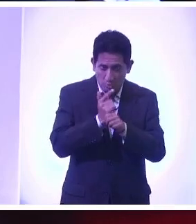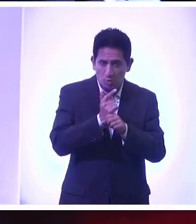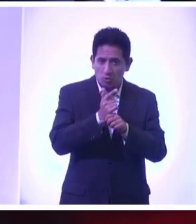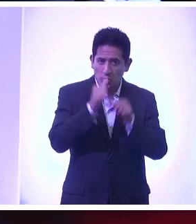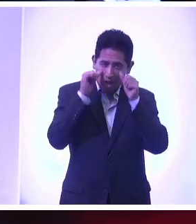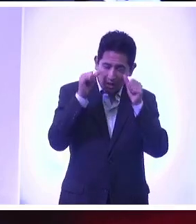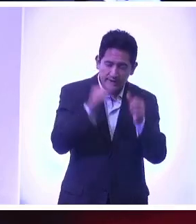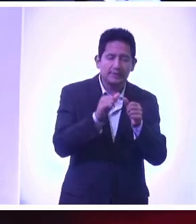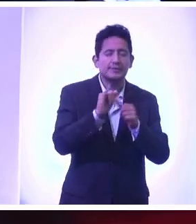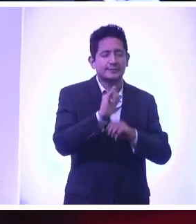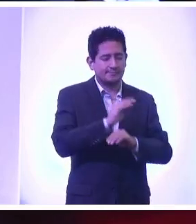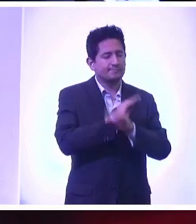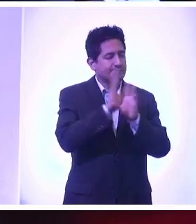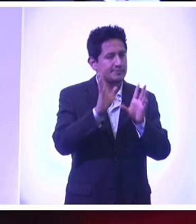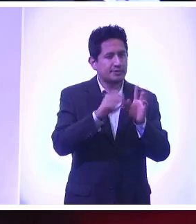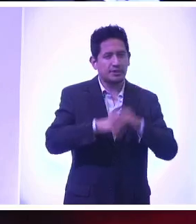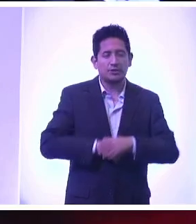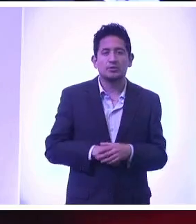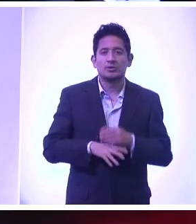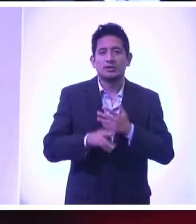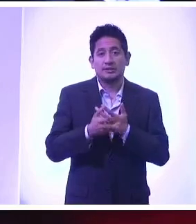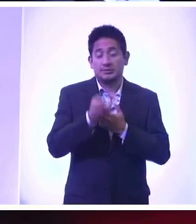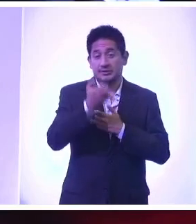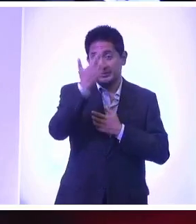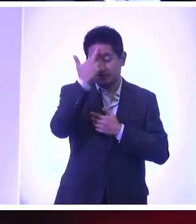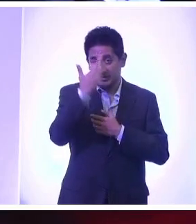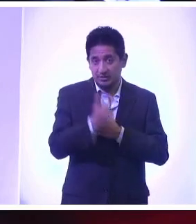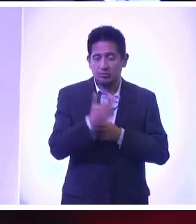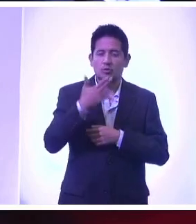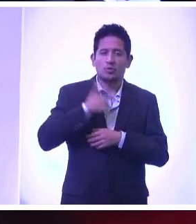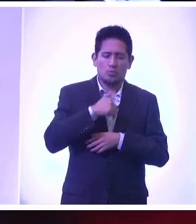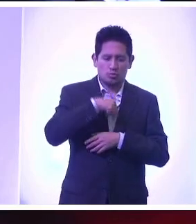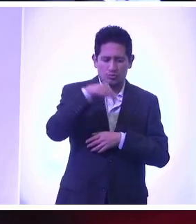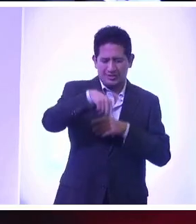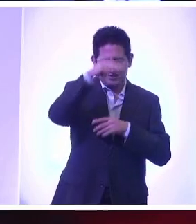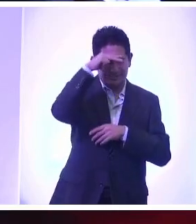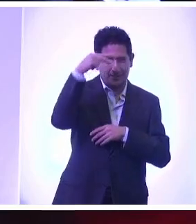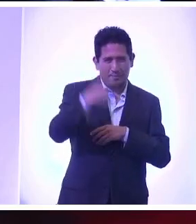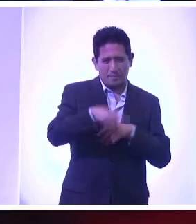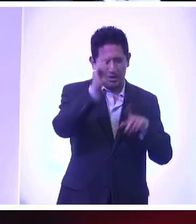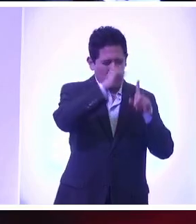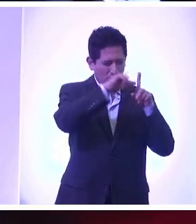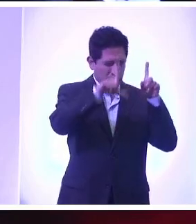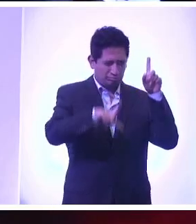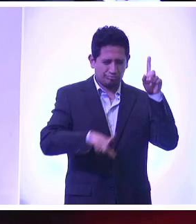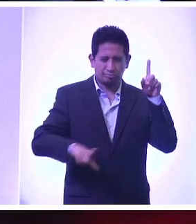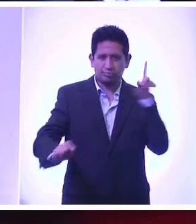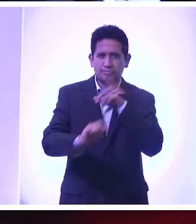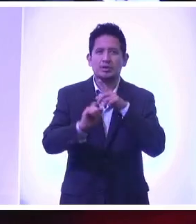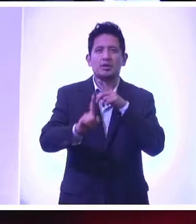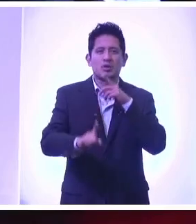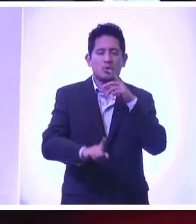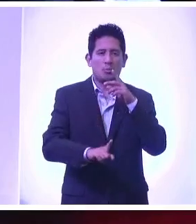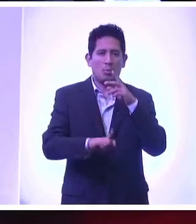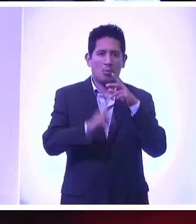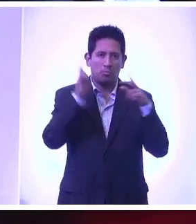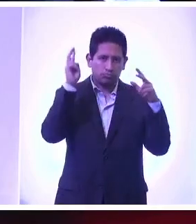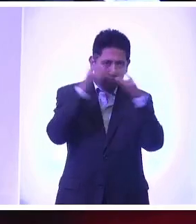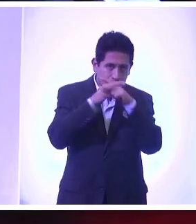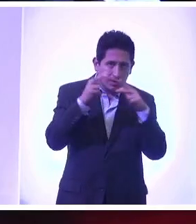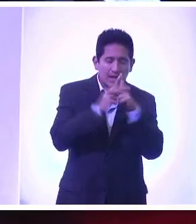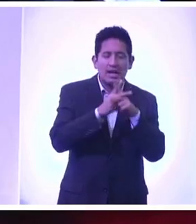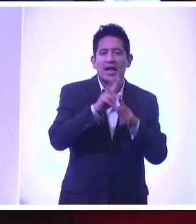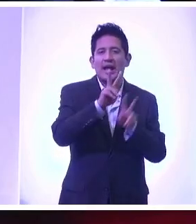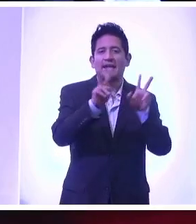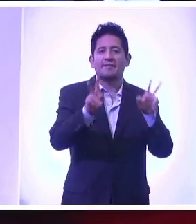nos estamos peleando en México o nos peleamos en México por todo este tema de la Reforma judicial justo porque se